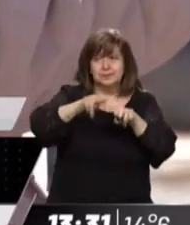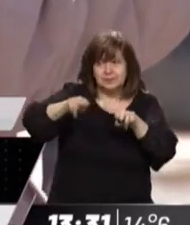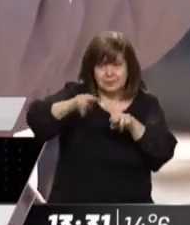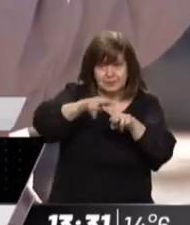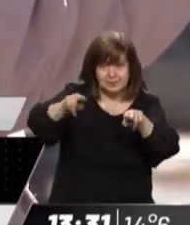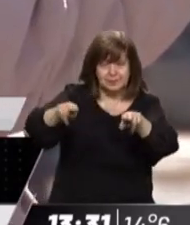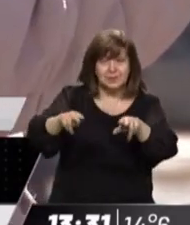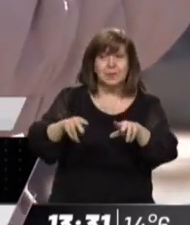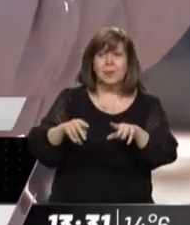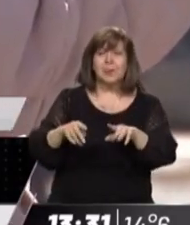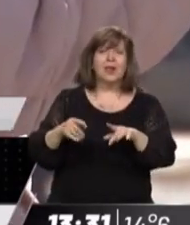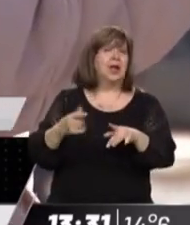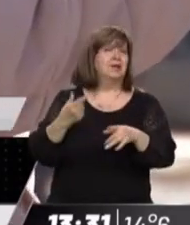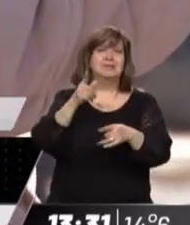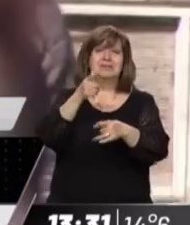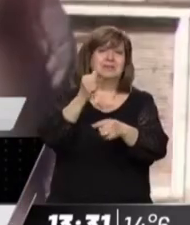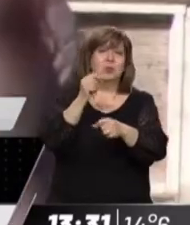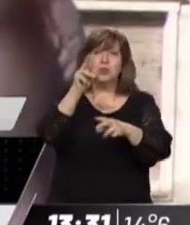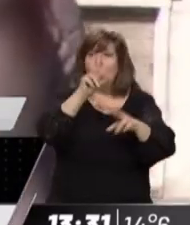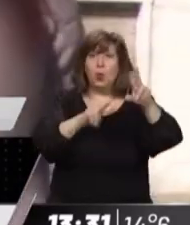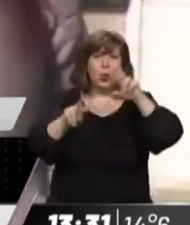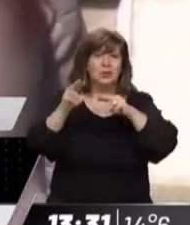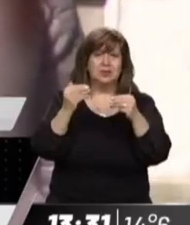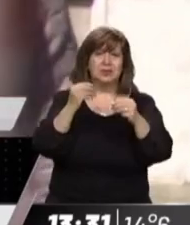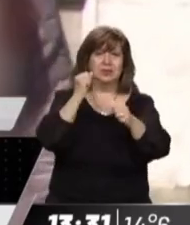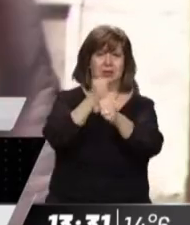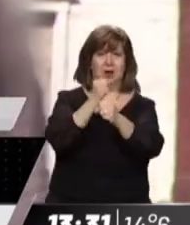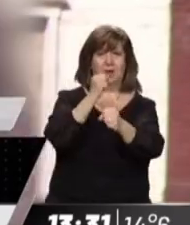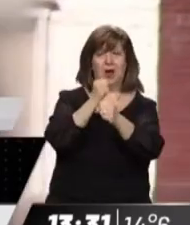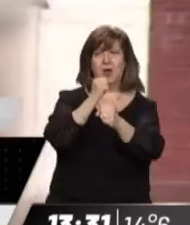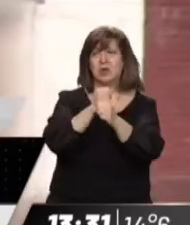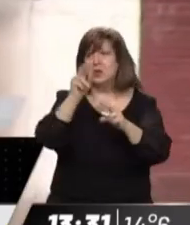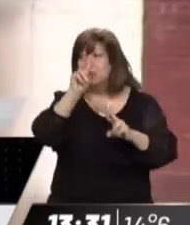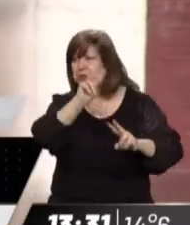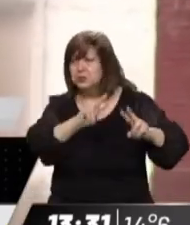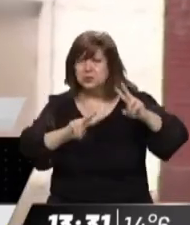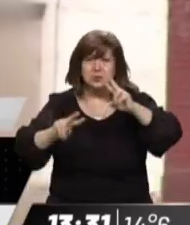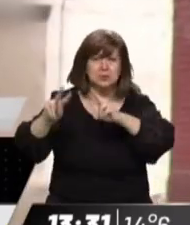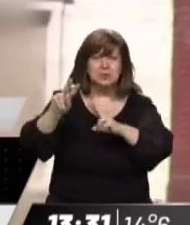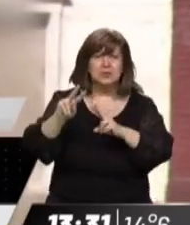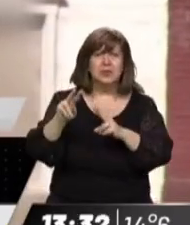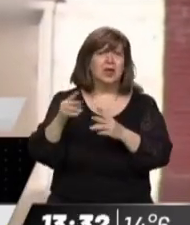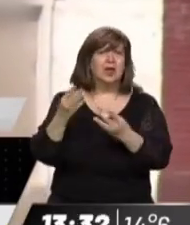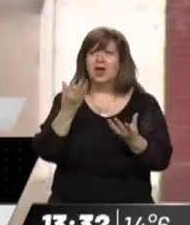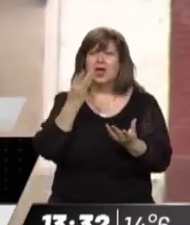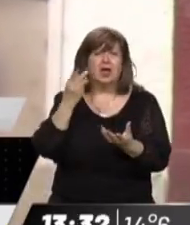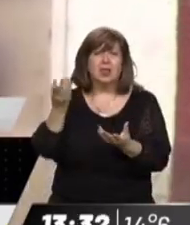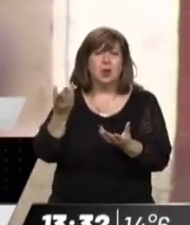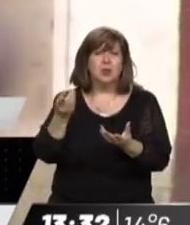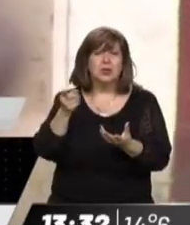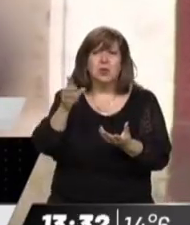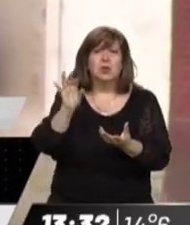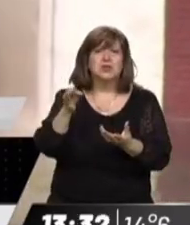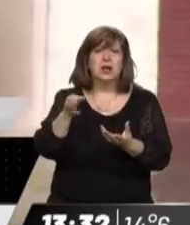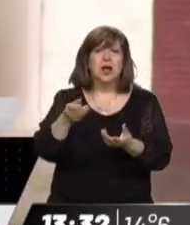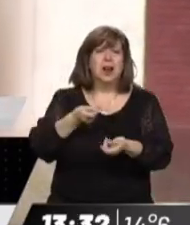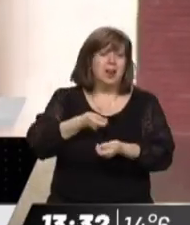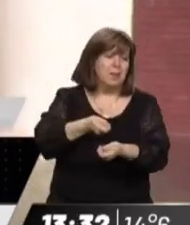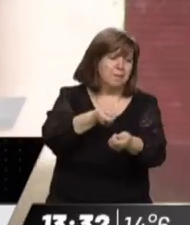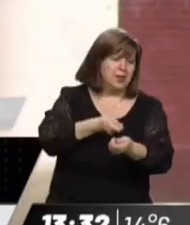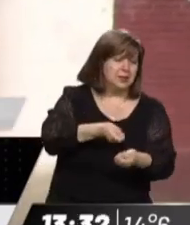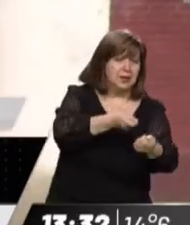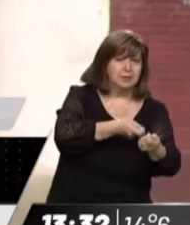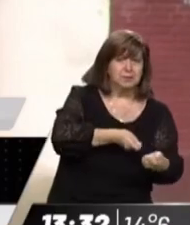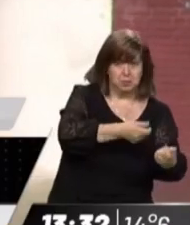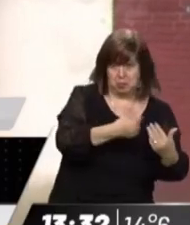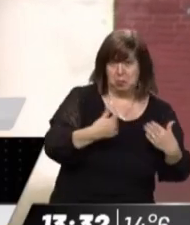de trabajo, pero sí me doy maña para hacer cosas. Me gustaría volver a empezar.